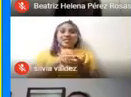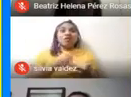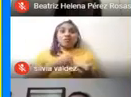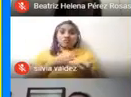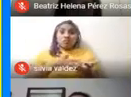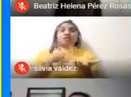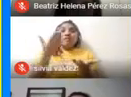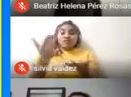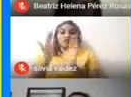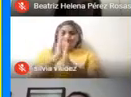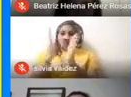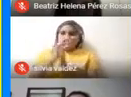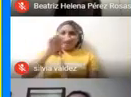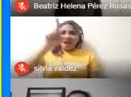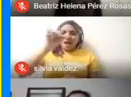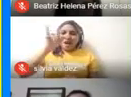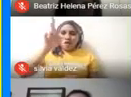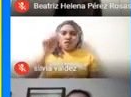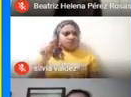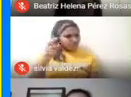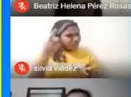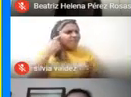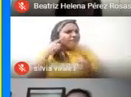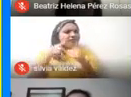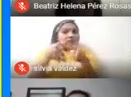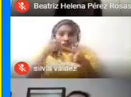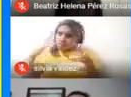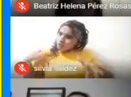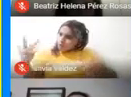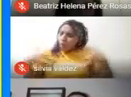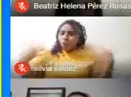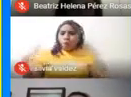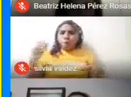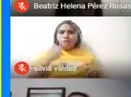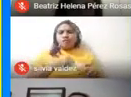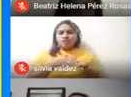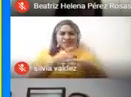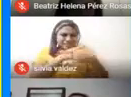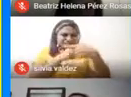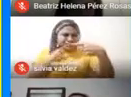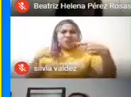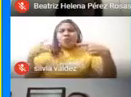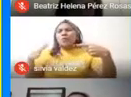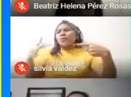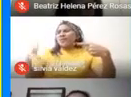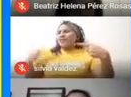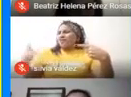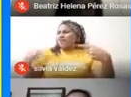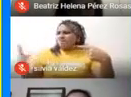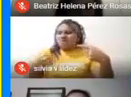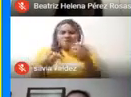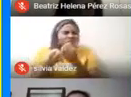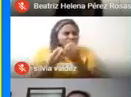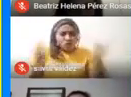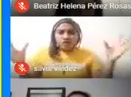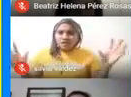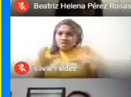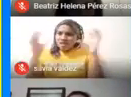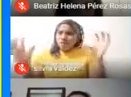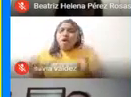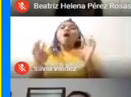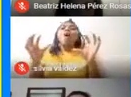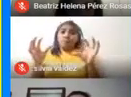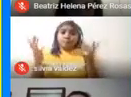idea es que, como nos dijo Laura, gocémonos esta oportunidad. Es una semana que tenemos para gozarnos de muchos eventos.